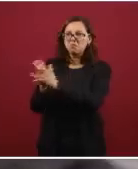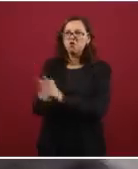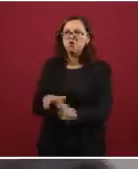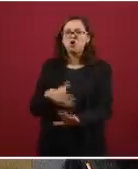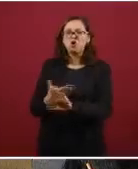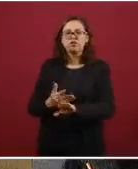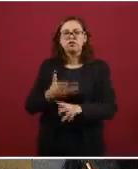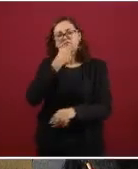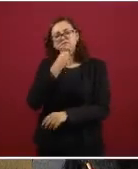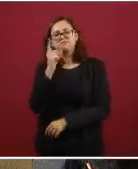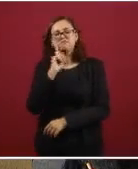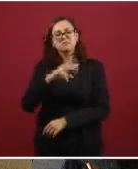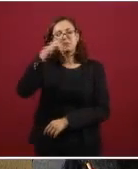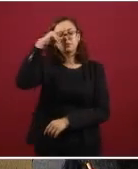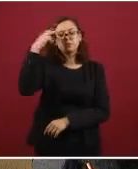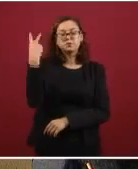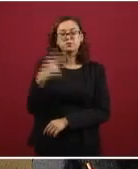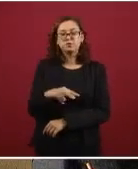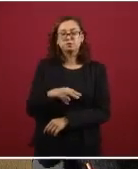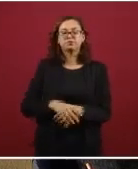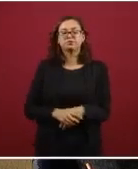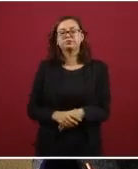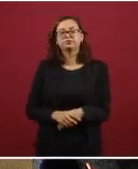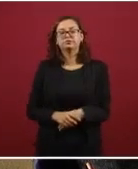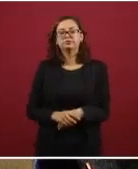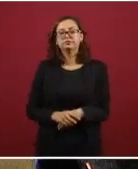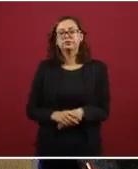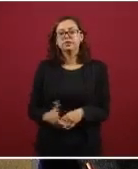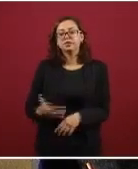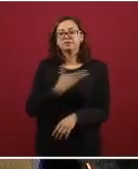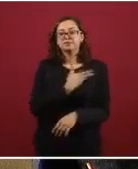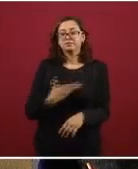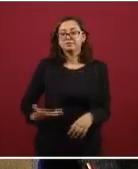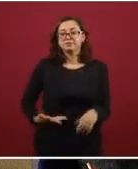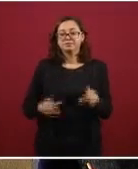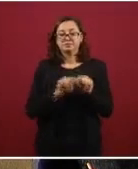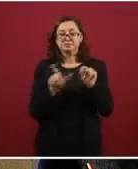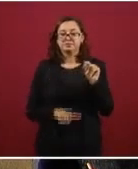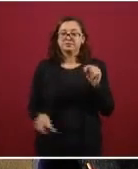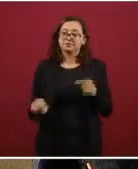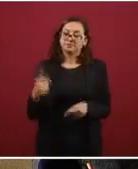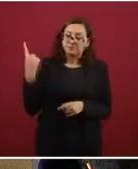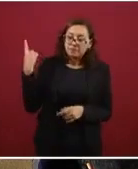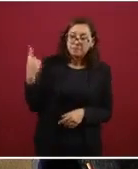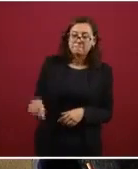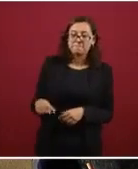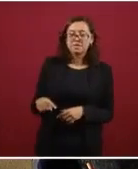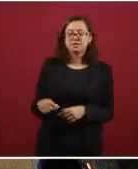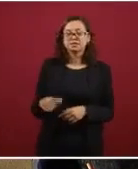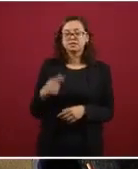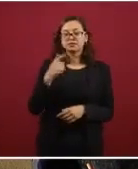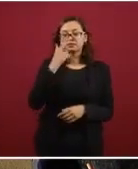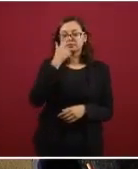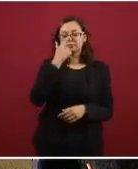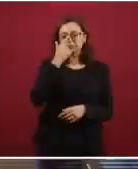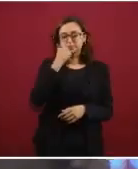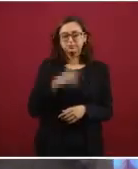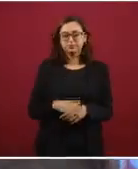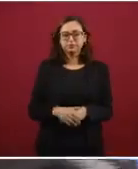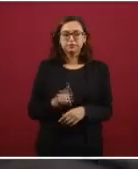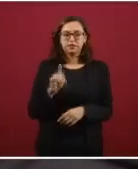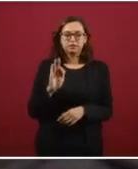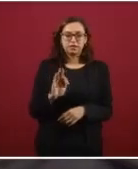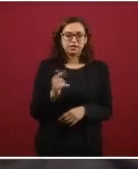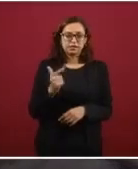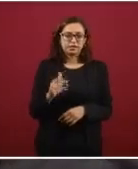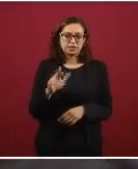mexicanos. La instrucción que tenemos del presidente de la República es seguir ese camino, siguiendo, respaldando a la Fiscalía General